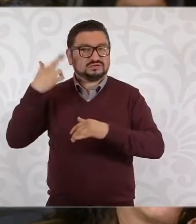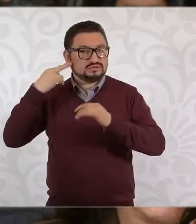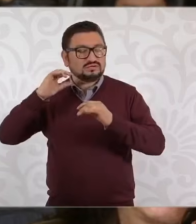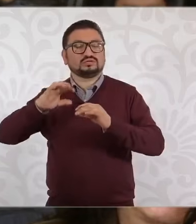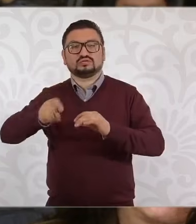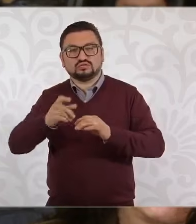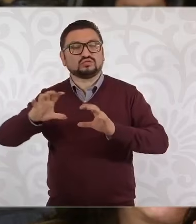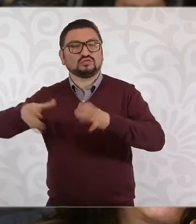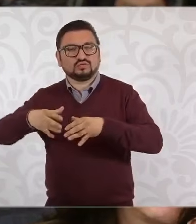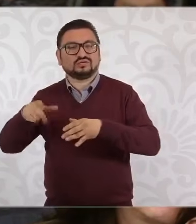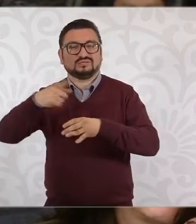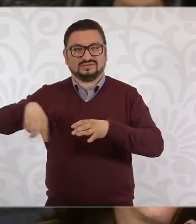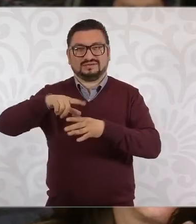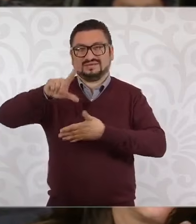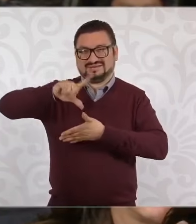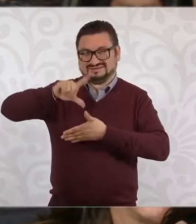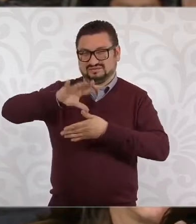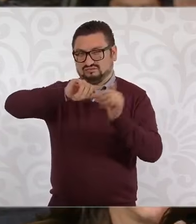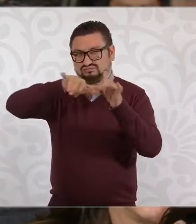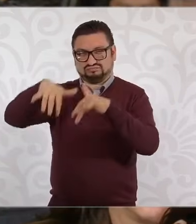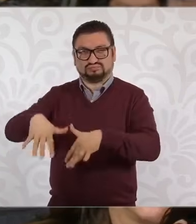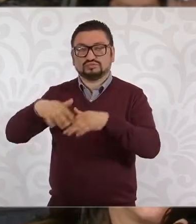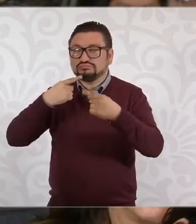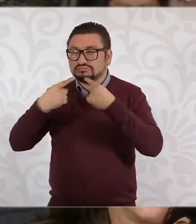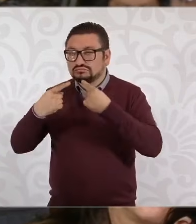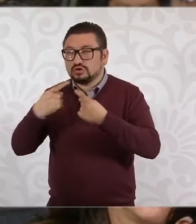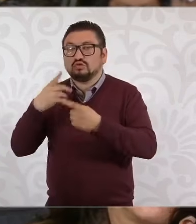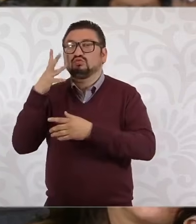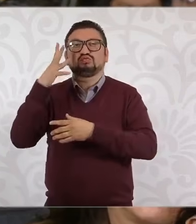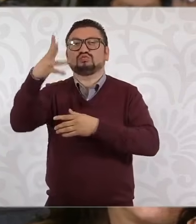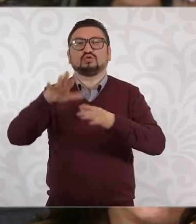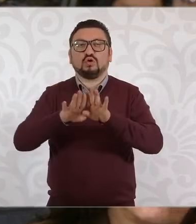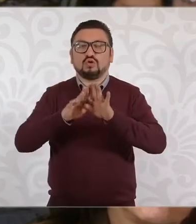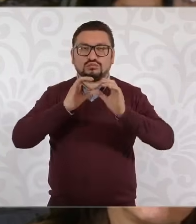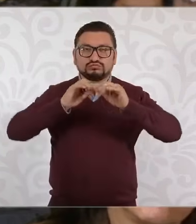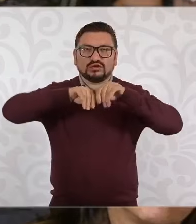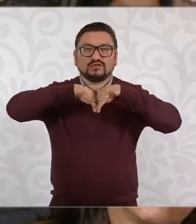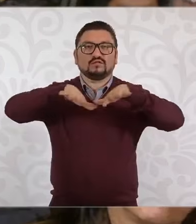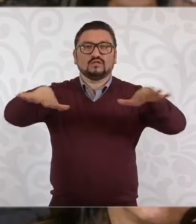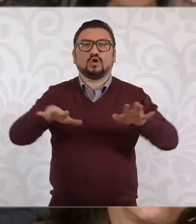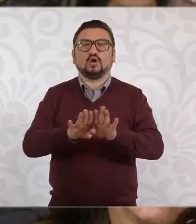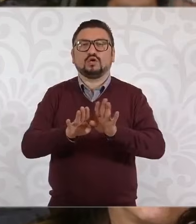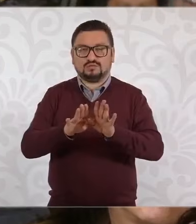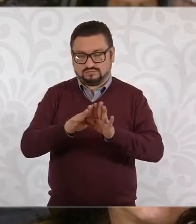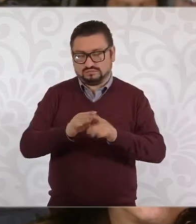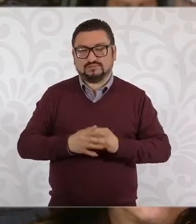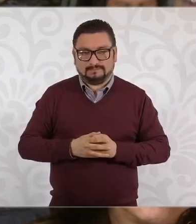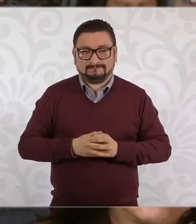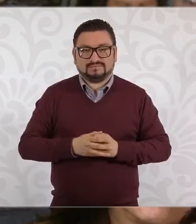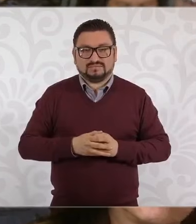medios alternativos de toda Latinoamérica, para discutir el futuro de la comunicación alternativa. Esta reunión que se